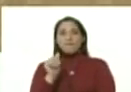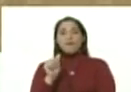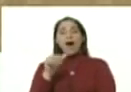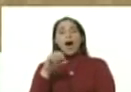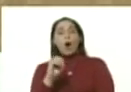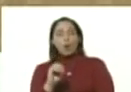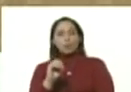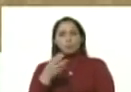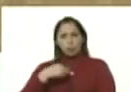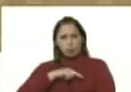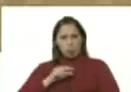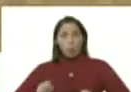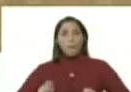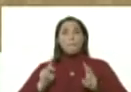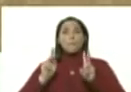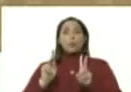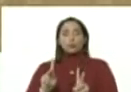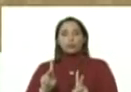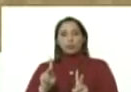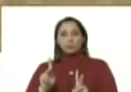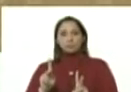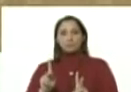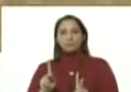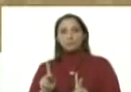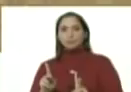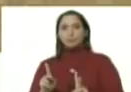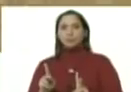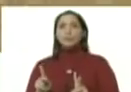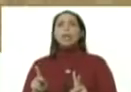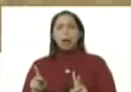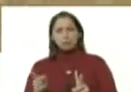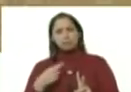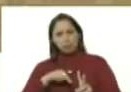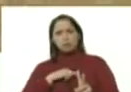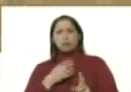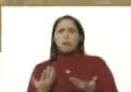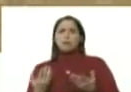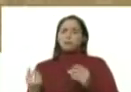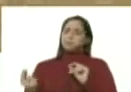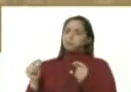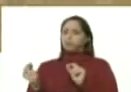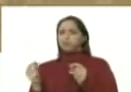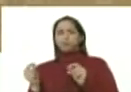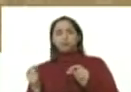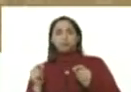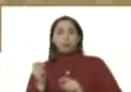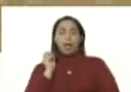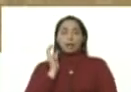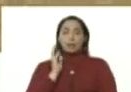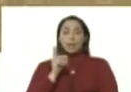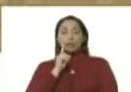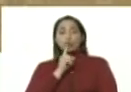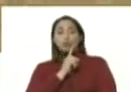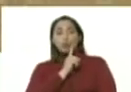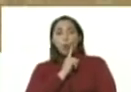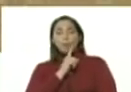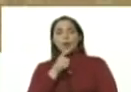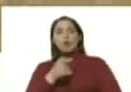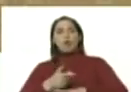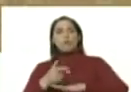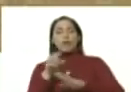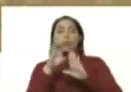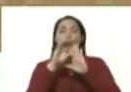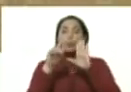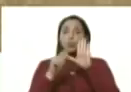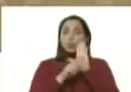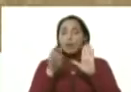la oportunidad, además, de intervenir en la Asamblea en nombre del Gobierno